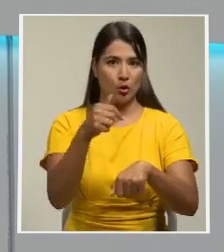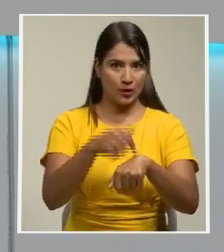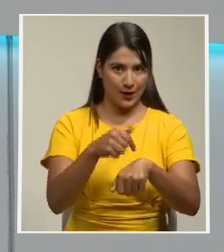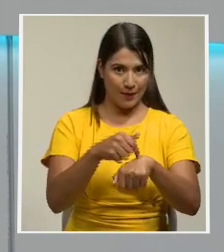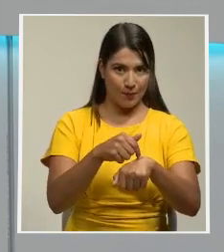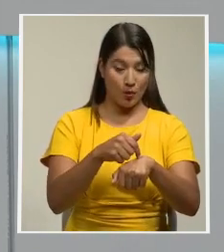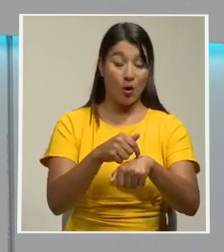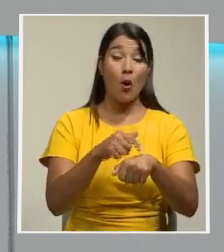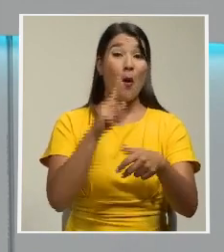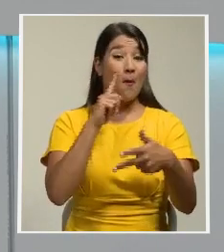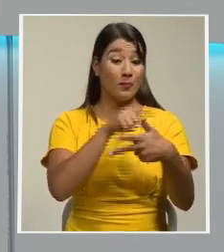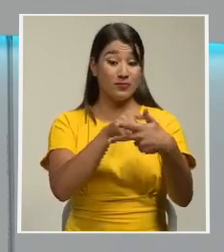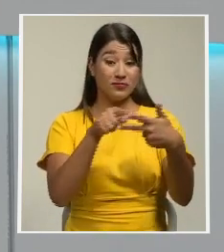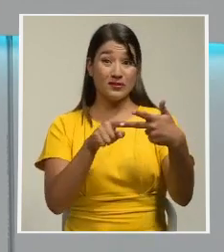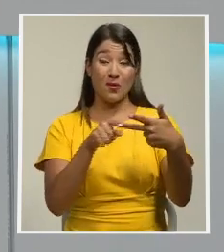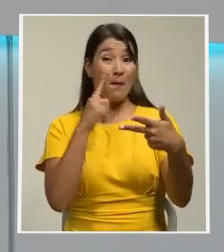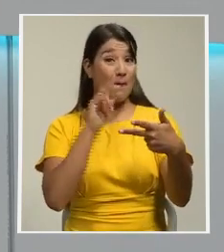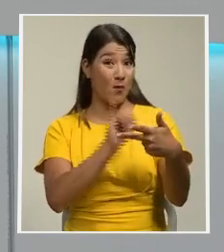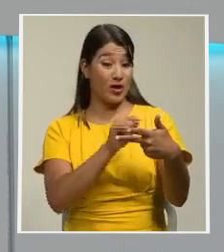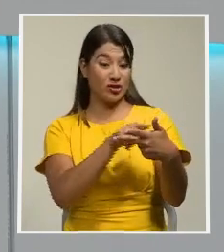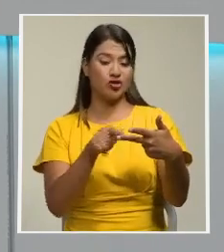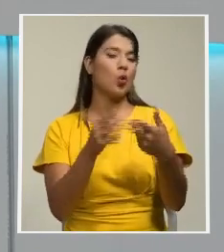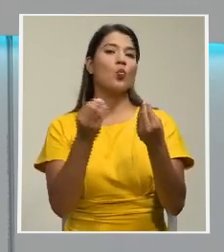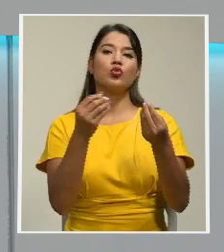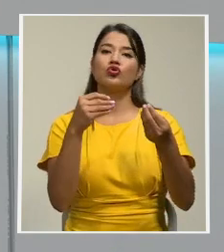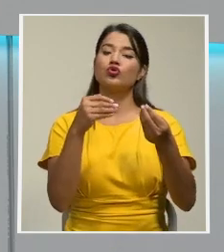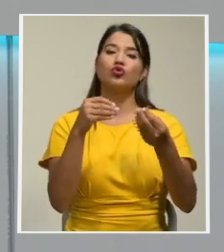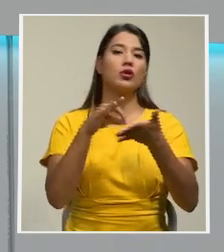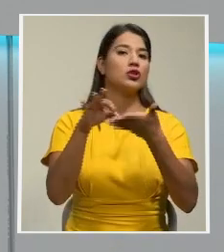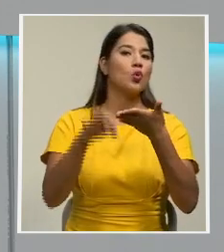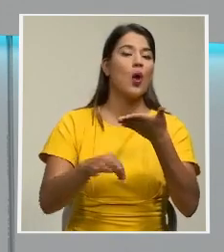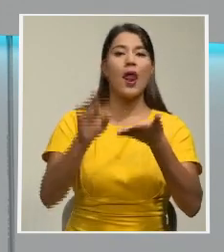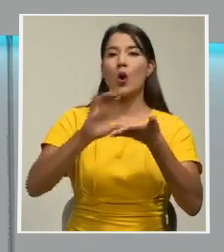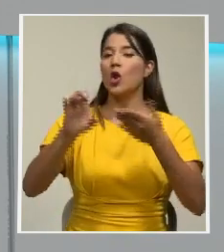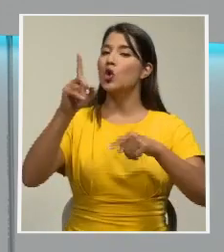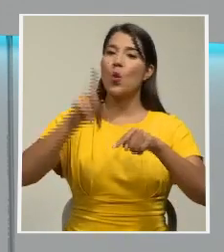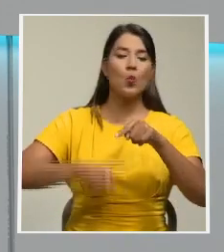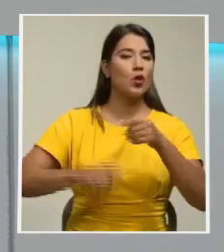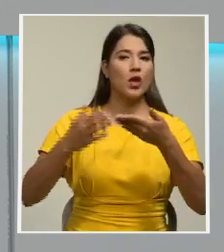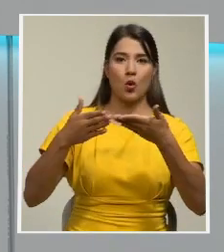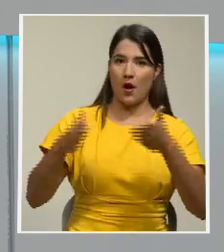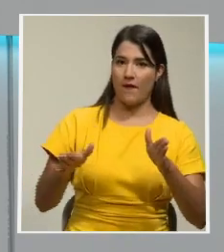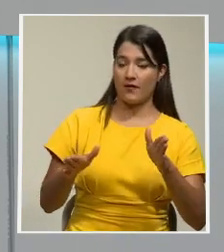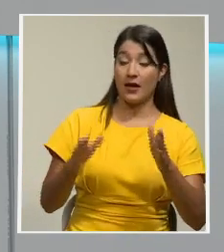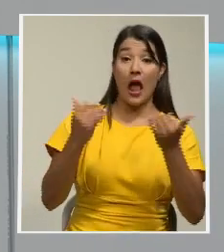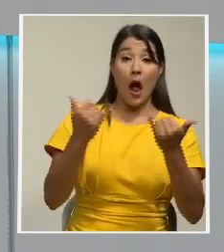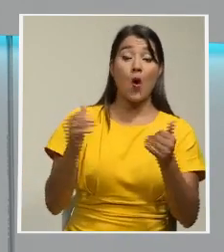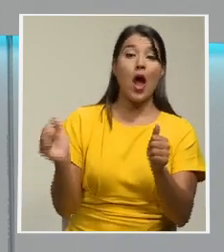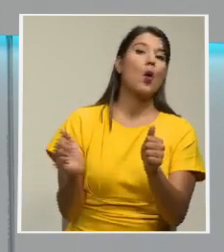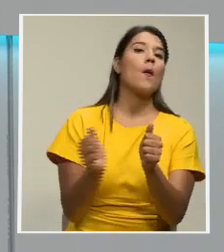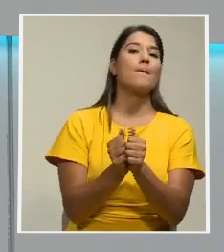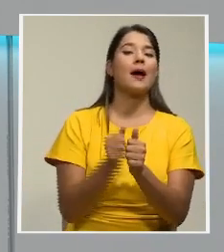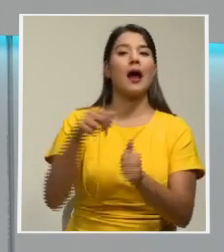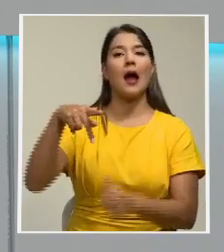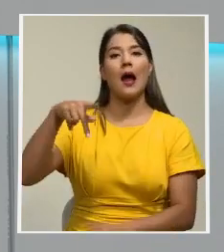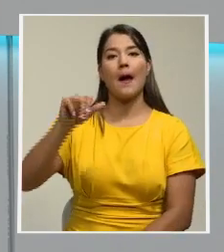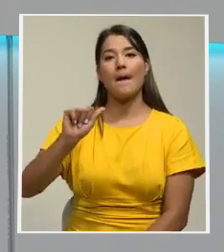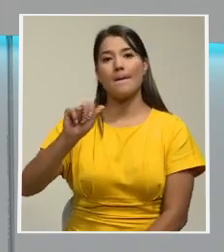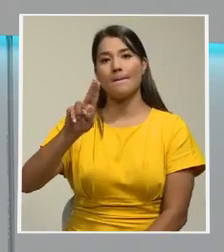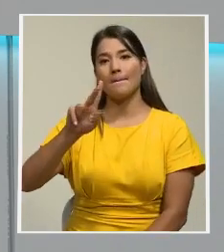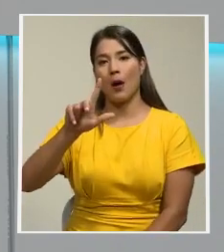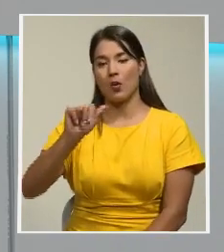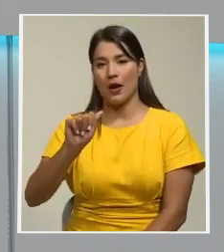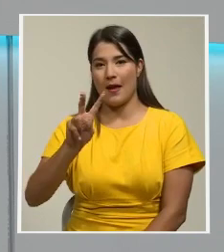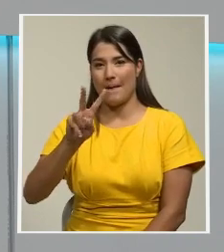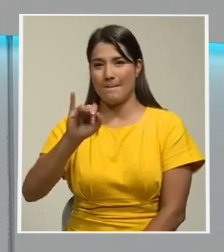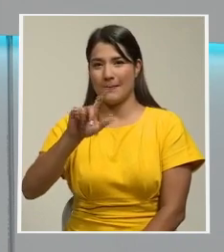muchos de estos centros educativos no pudieron recibir a sus alumnos. Nos acompañan Paula Villalta, viceministra de Planificación Institucional